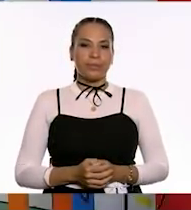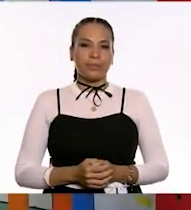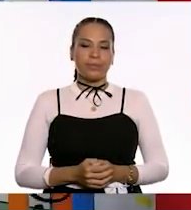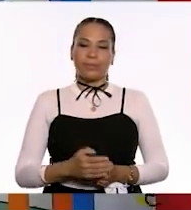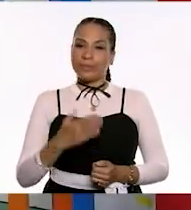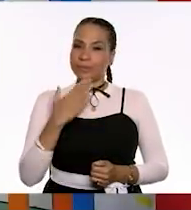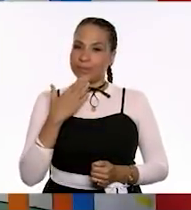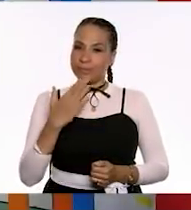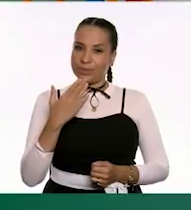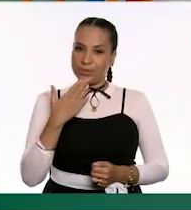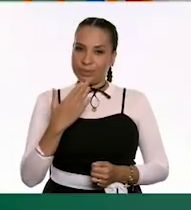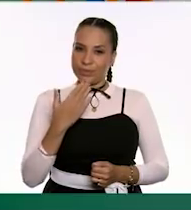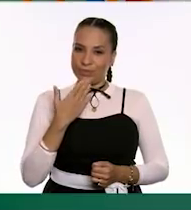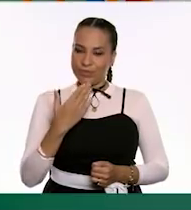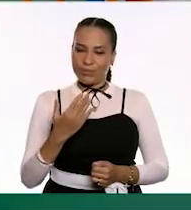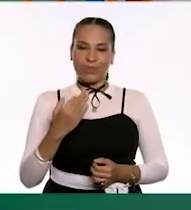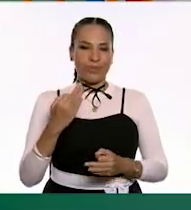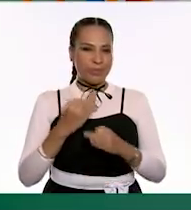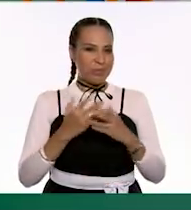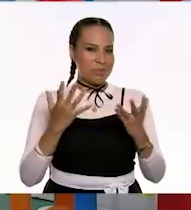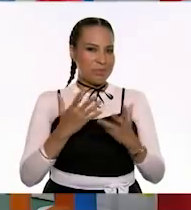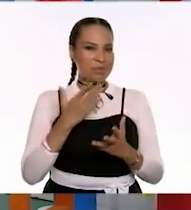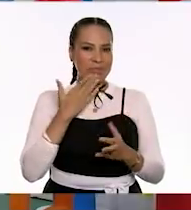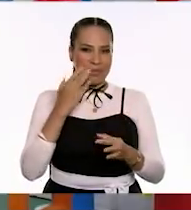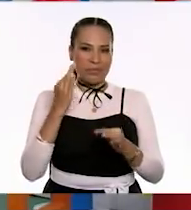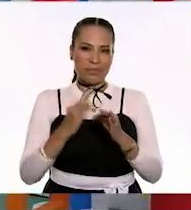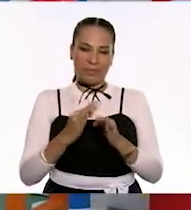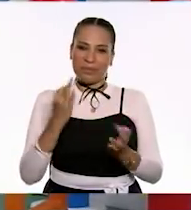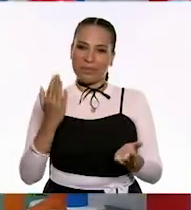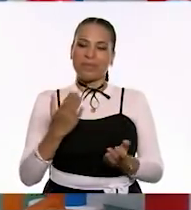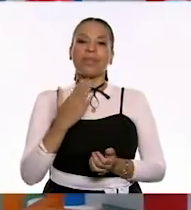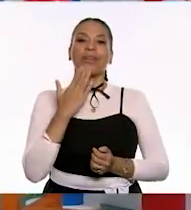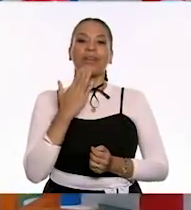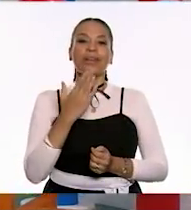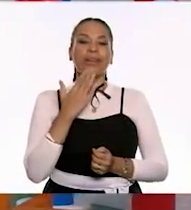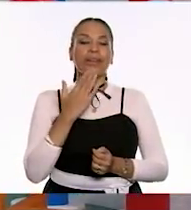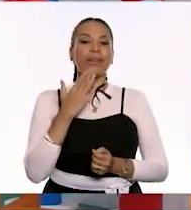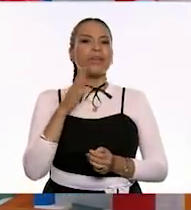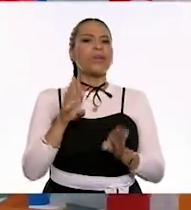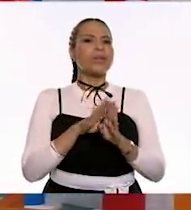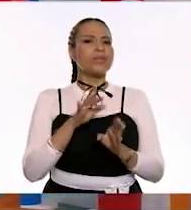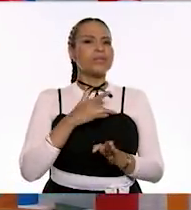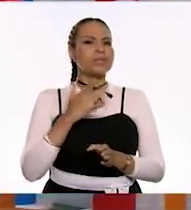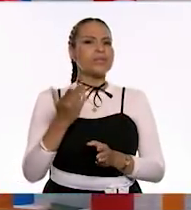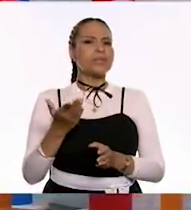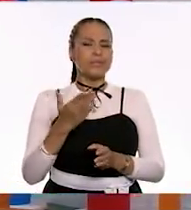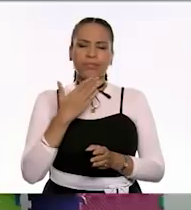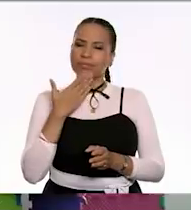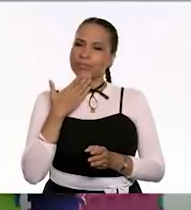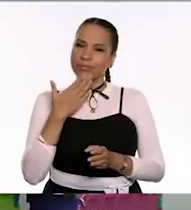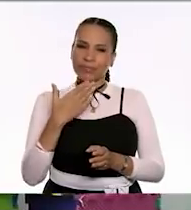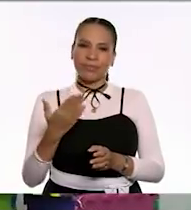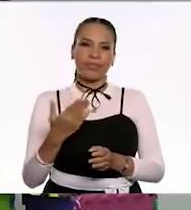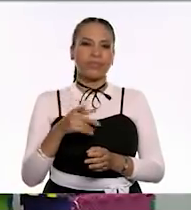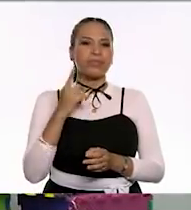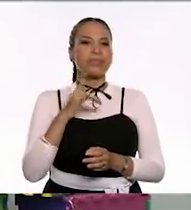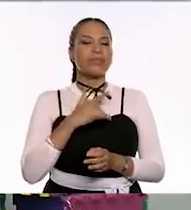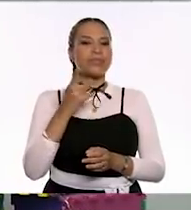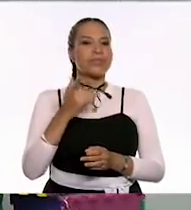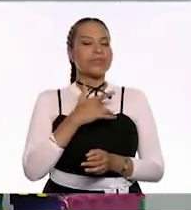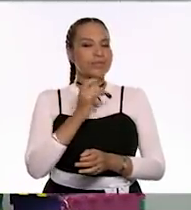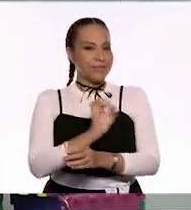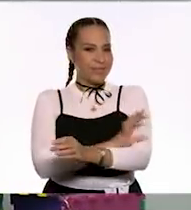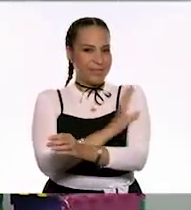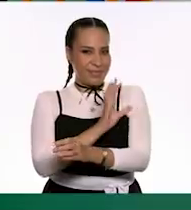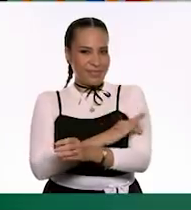Muy bien. Muy bien, lo están haciendo perfecto. Muy, muy bien, Eric. ¿Tú ya cómo estás? Súper bien. Sí, ¿qué tal esa energía